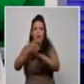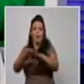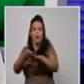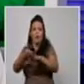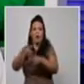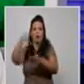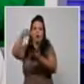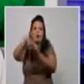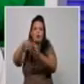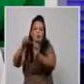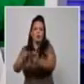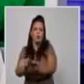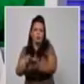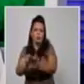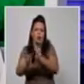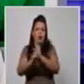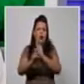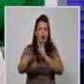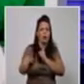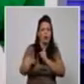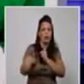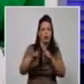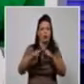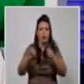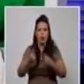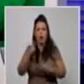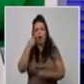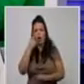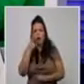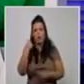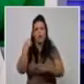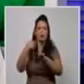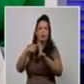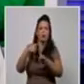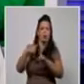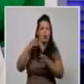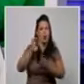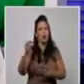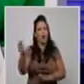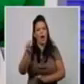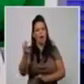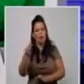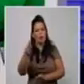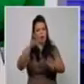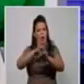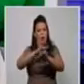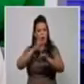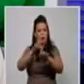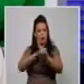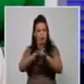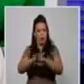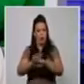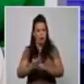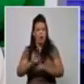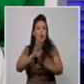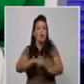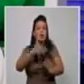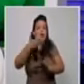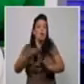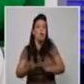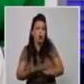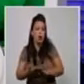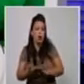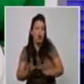verificar que realmente no se contagió en este trabajo, y después un periodo pequeño de días de